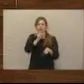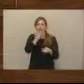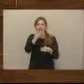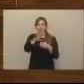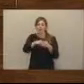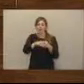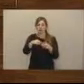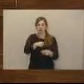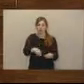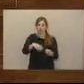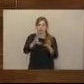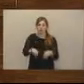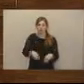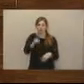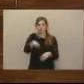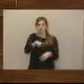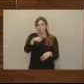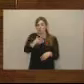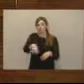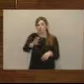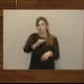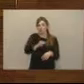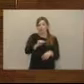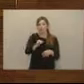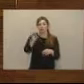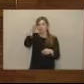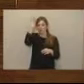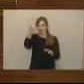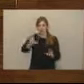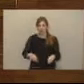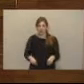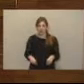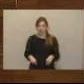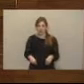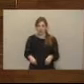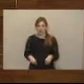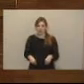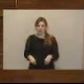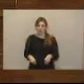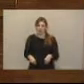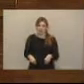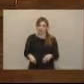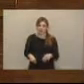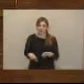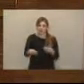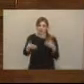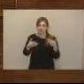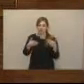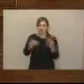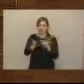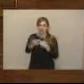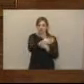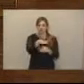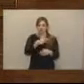Podemos, porque entendemos que estarían aceptando la iniciativa que quedaría por completo desvirtuada. Vamos, que Podemos le pegaría el cambiazo y que ustedes